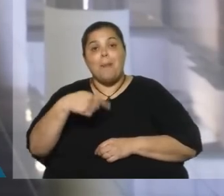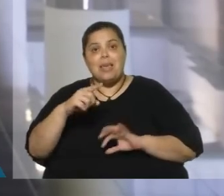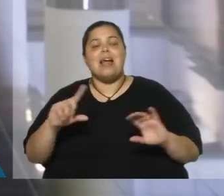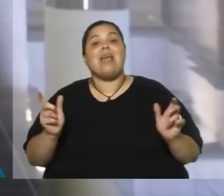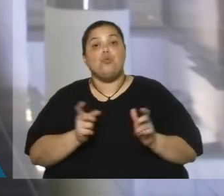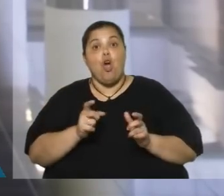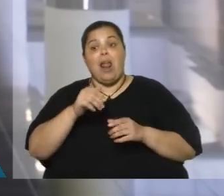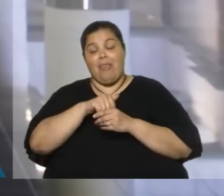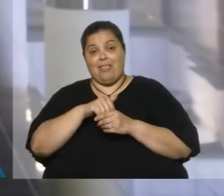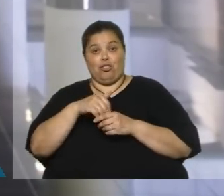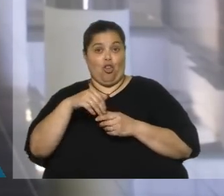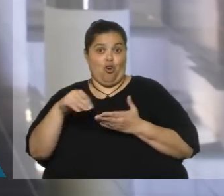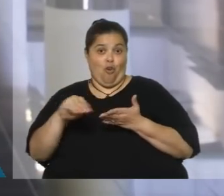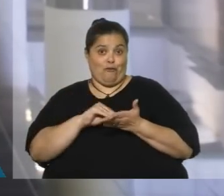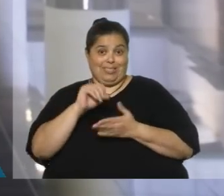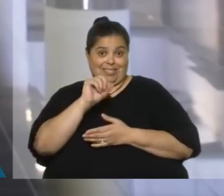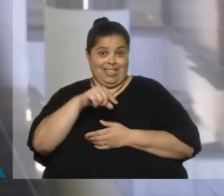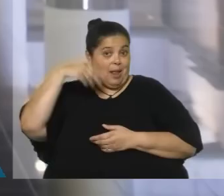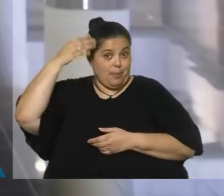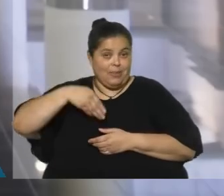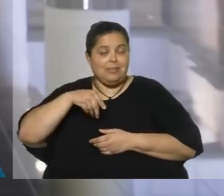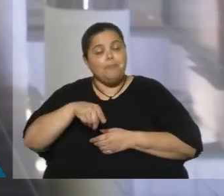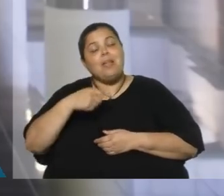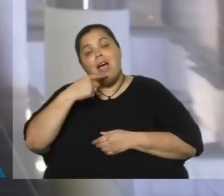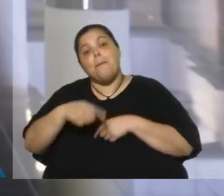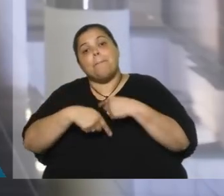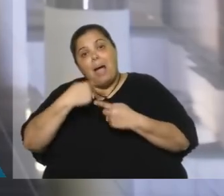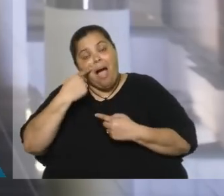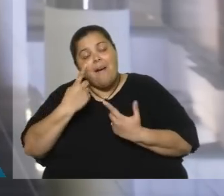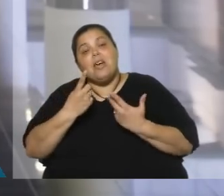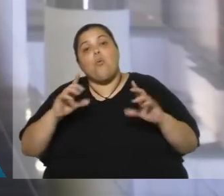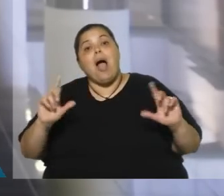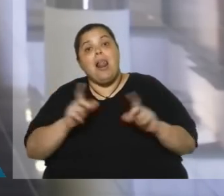y analizarán la situación y también la sesión que ya se prevé será